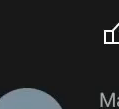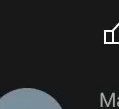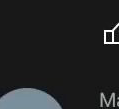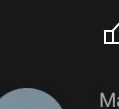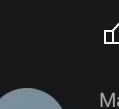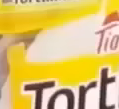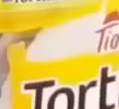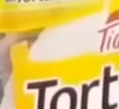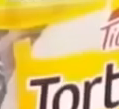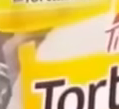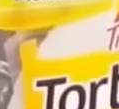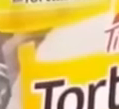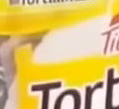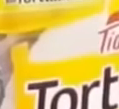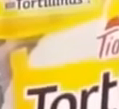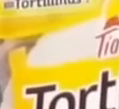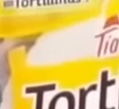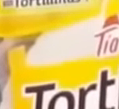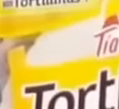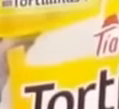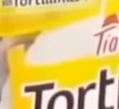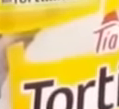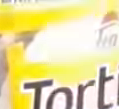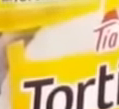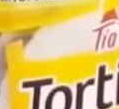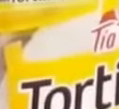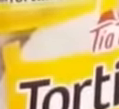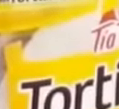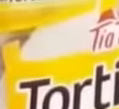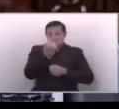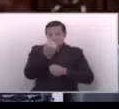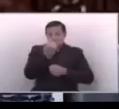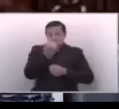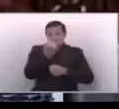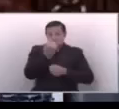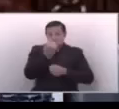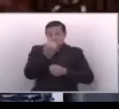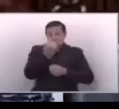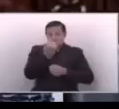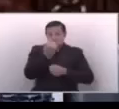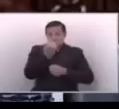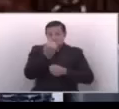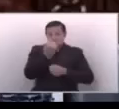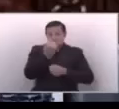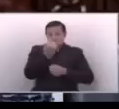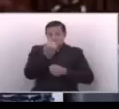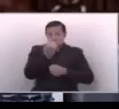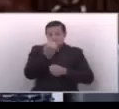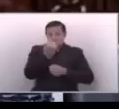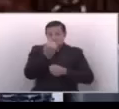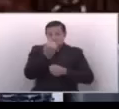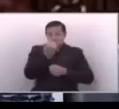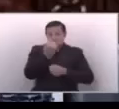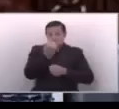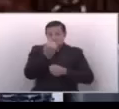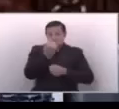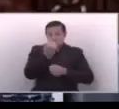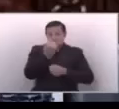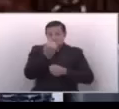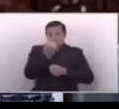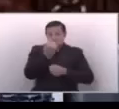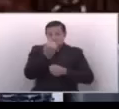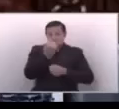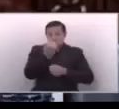con todo. Ahora, ¿con qué pendejada me vas a salir? Muy bien, en primer lugar, la Claudia Ortiz nos salió a dar